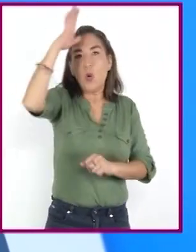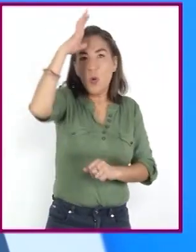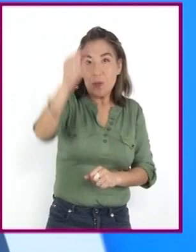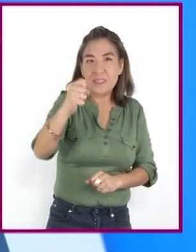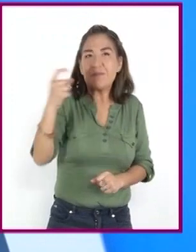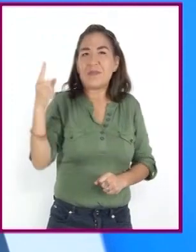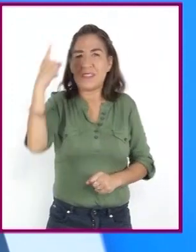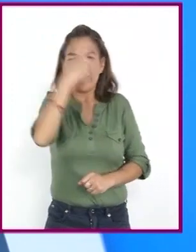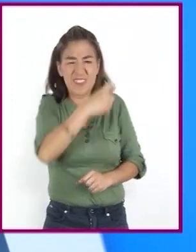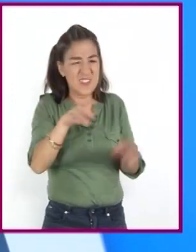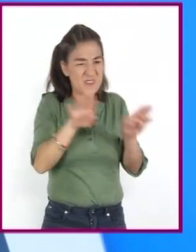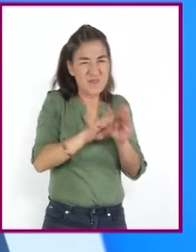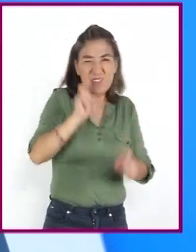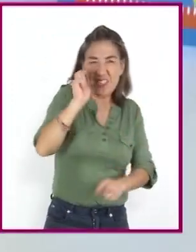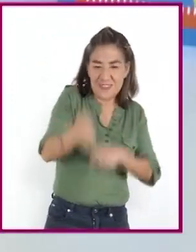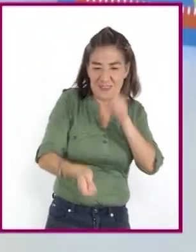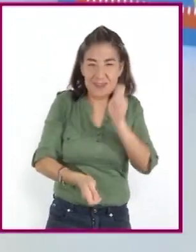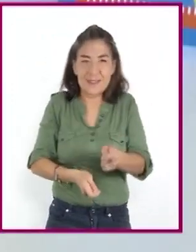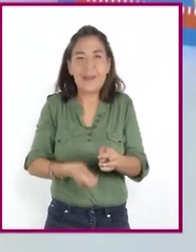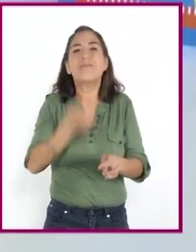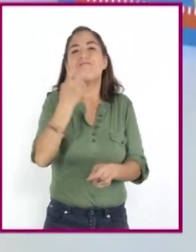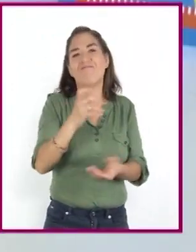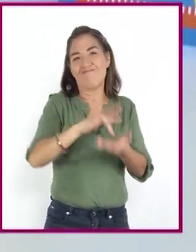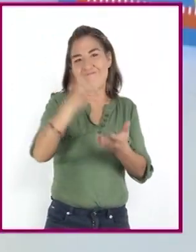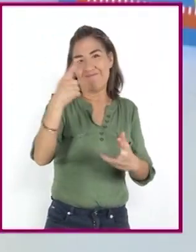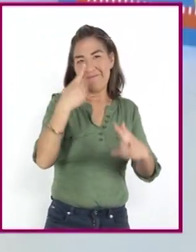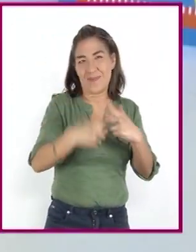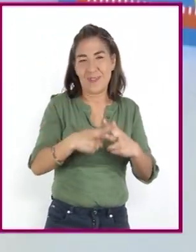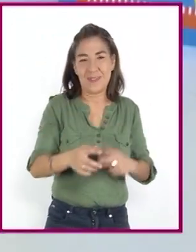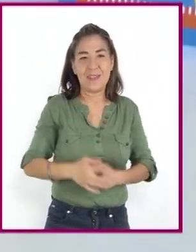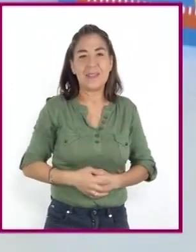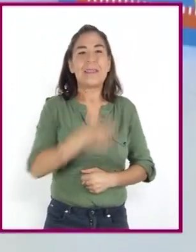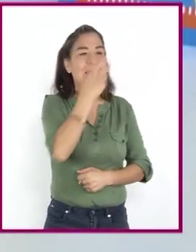complejos y abstractos. Así es, Enrique.